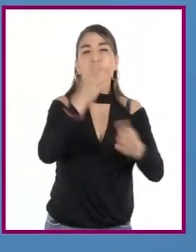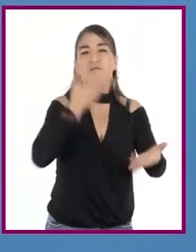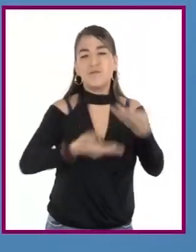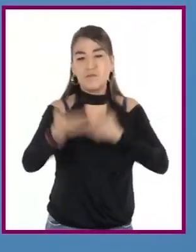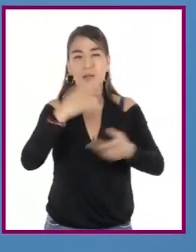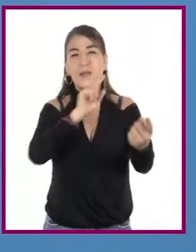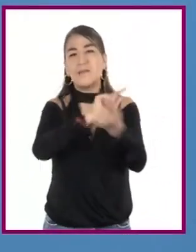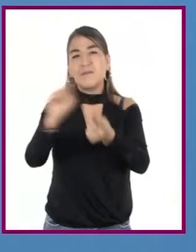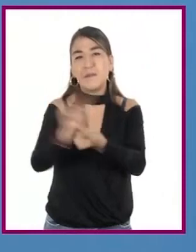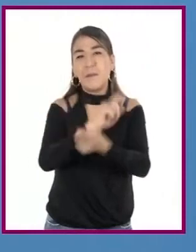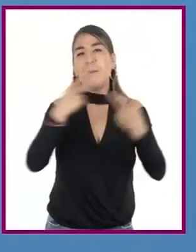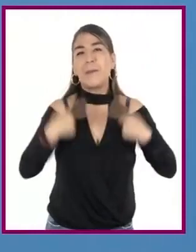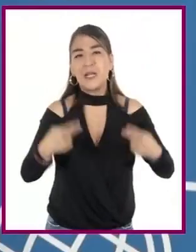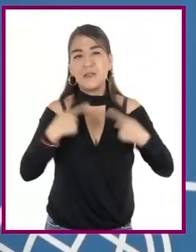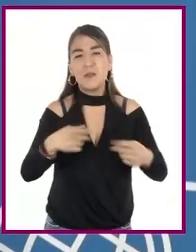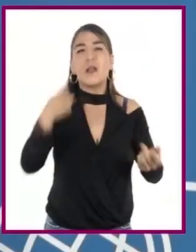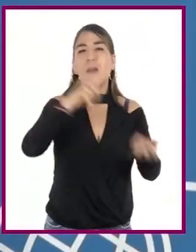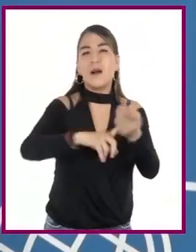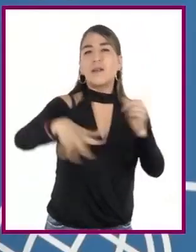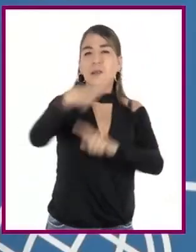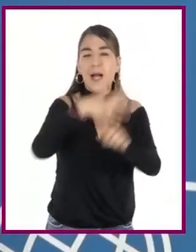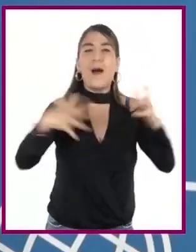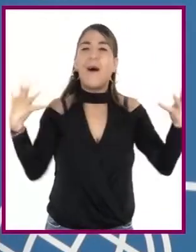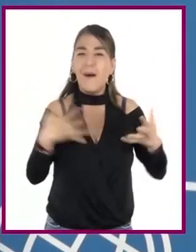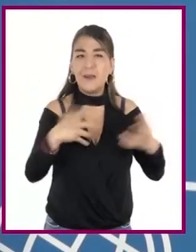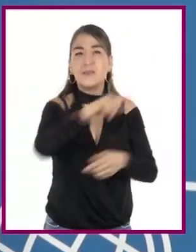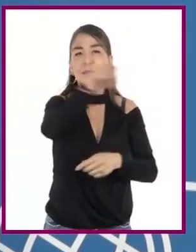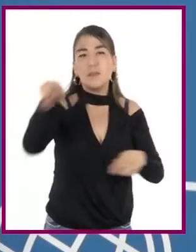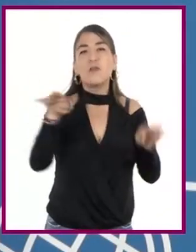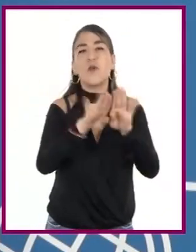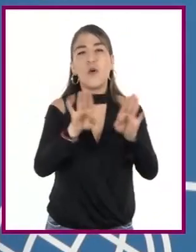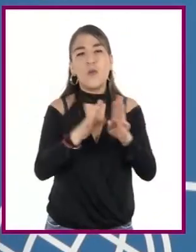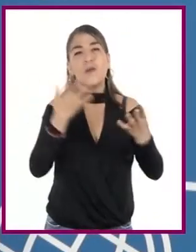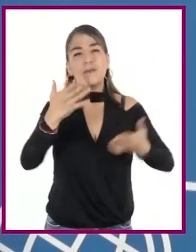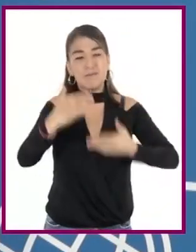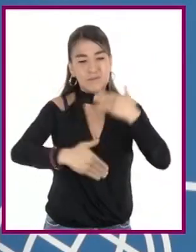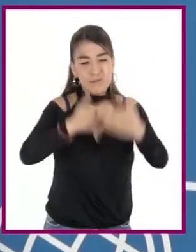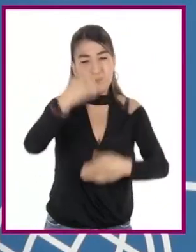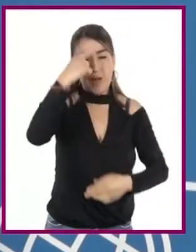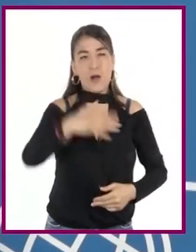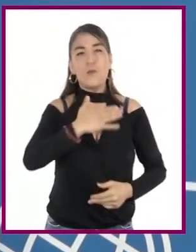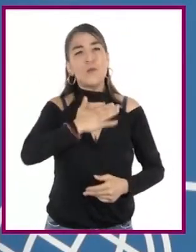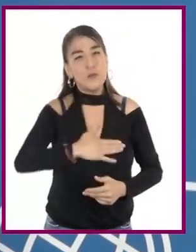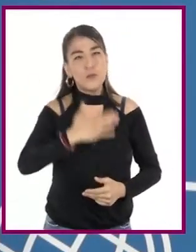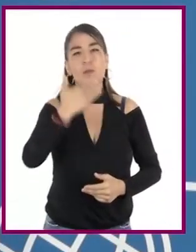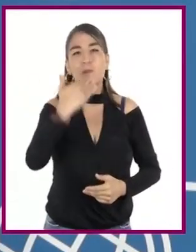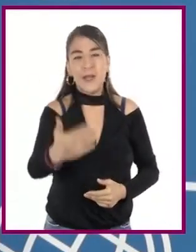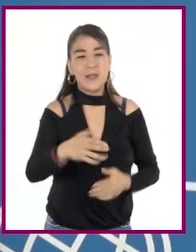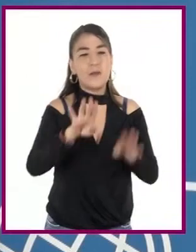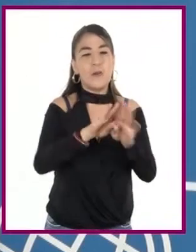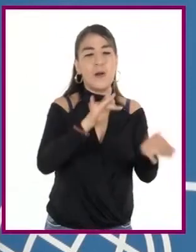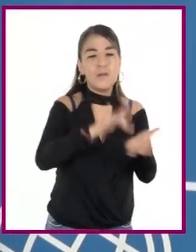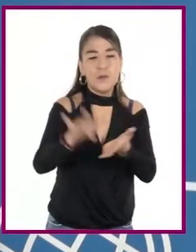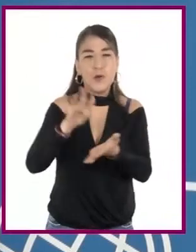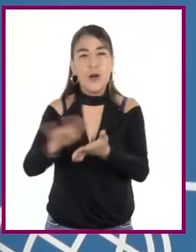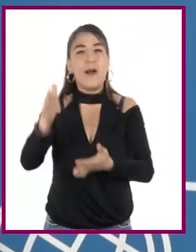y en sus entornos, lleven a cabo acciones que fomenten la justicia, la solidaridad,